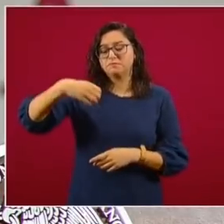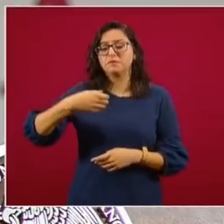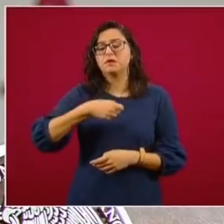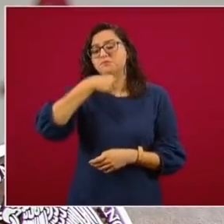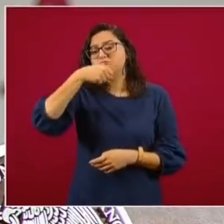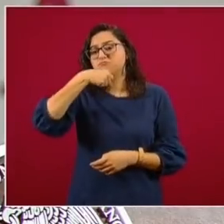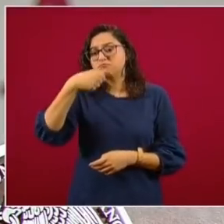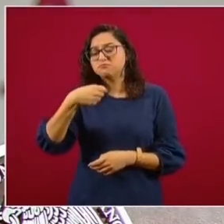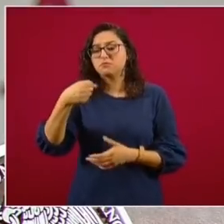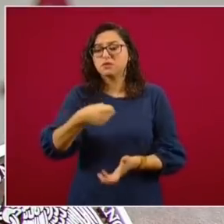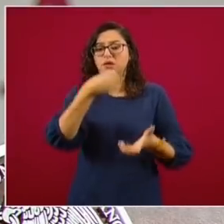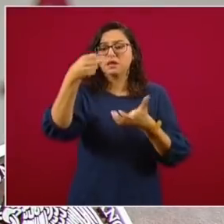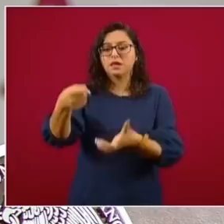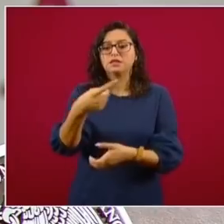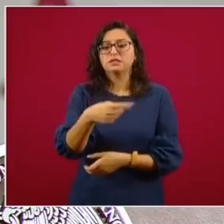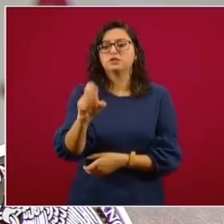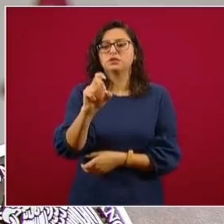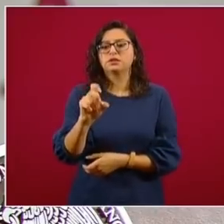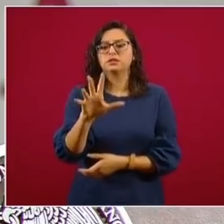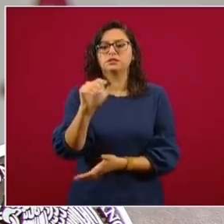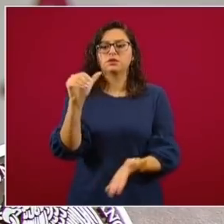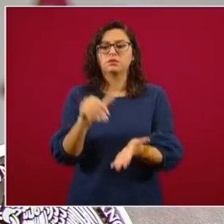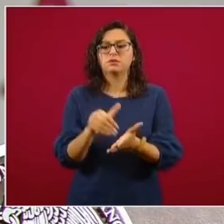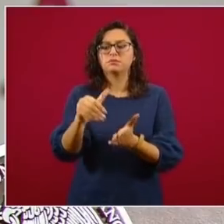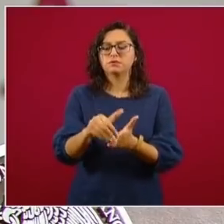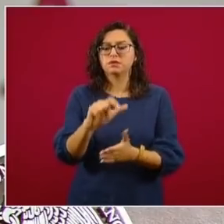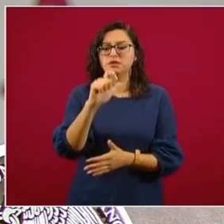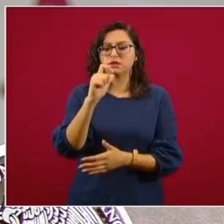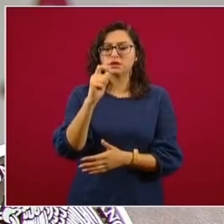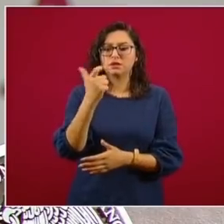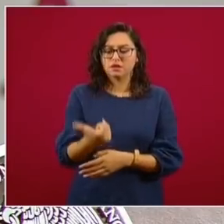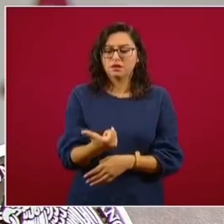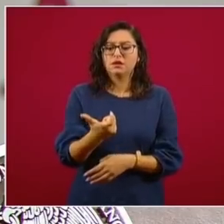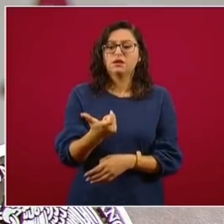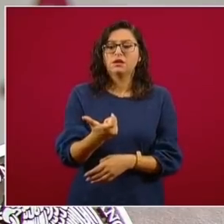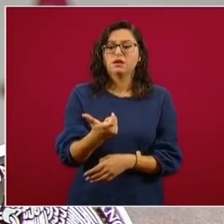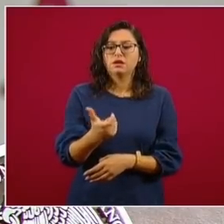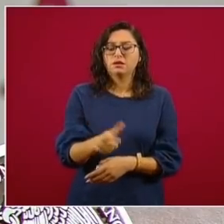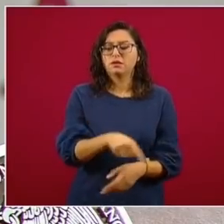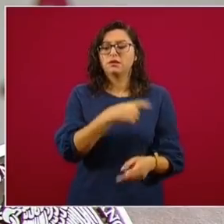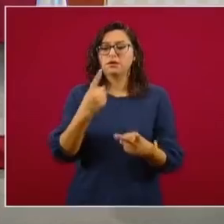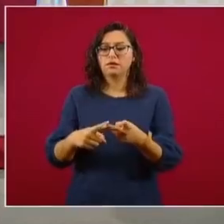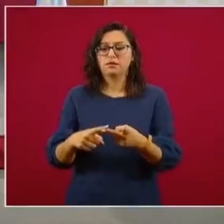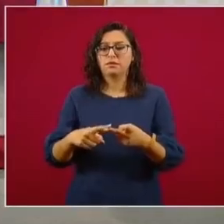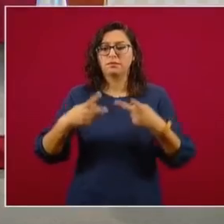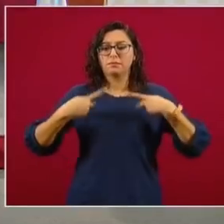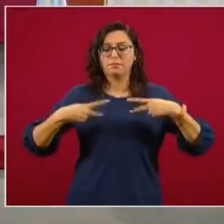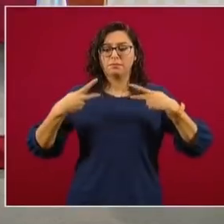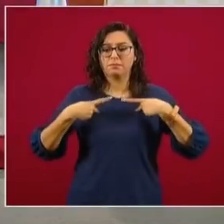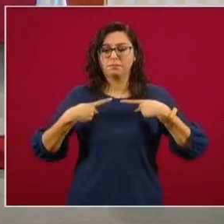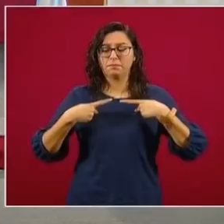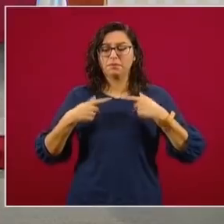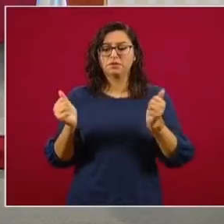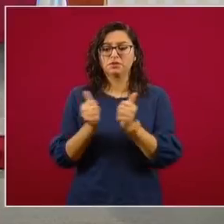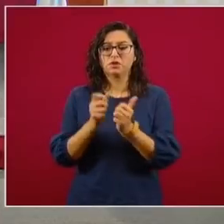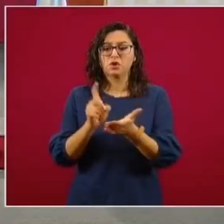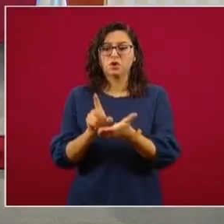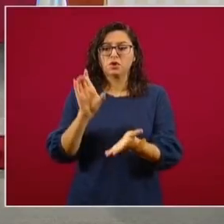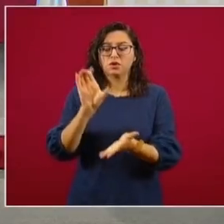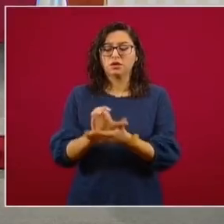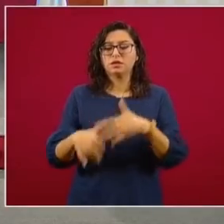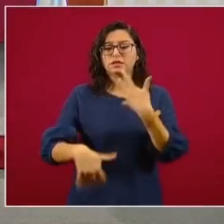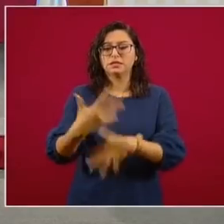tener recursos por 135,000 millones de pesos, el programa de personas con discapacidad